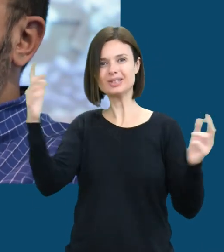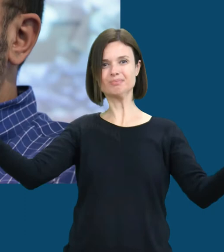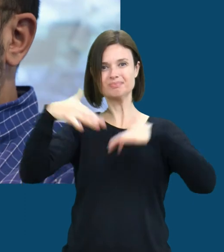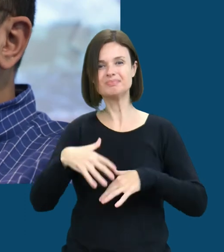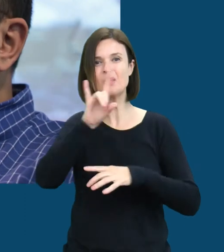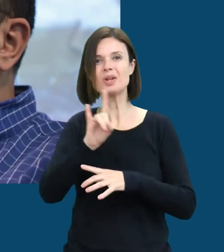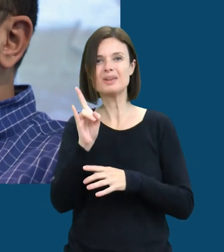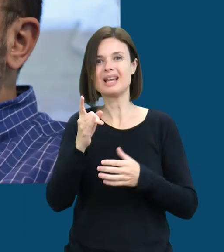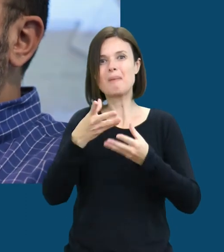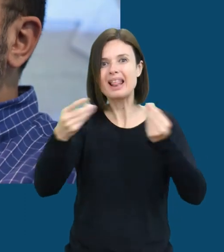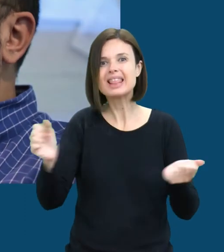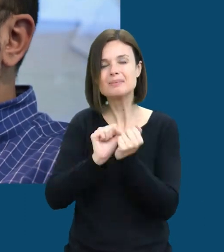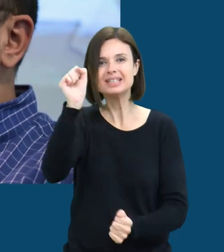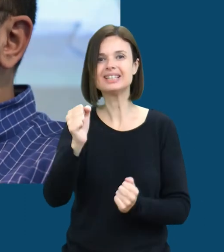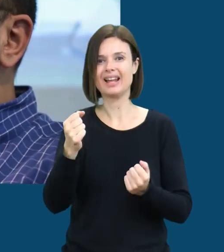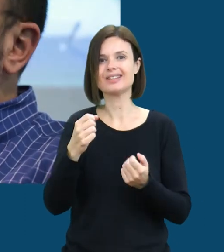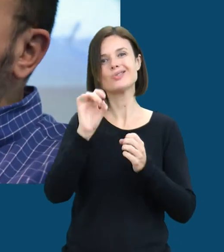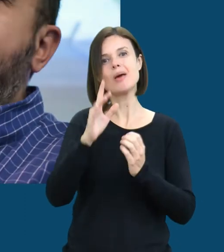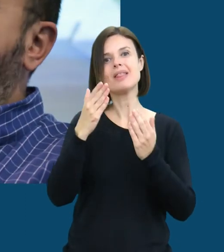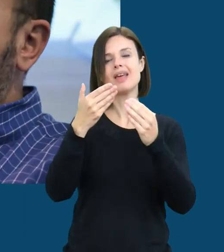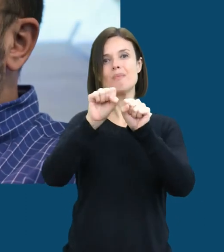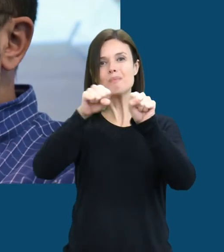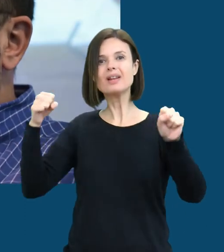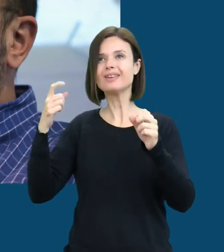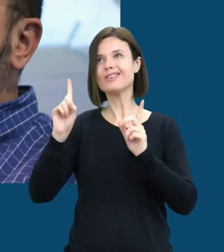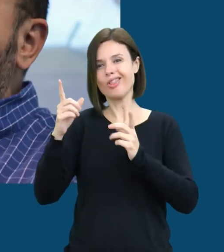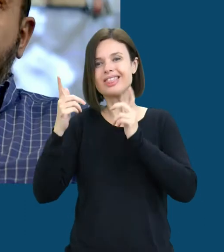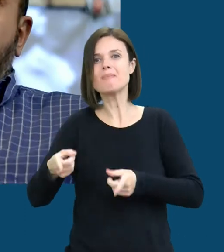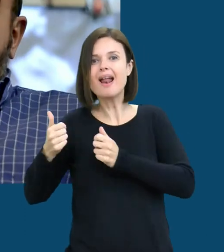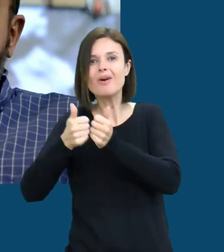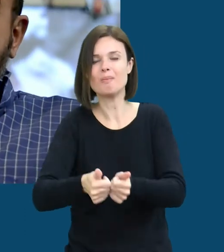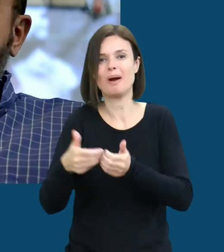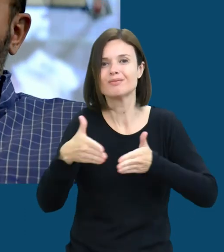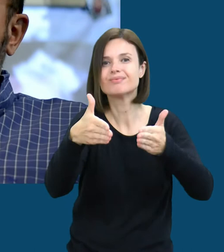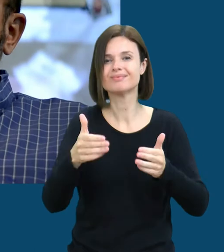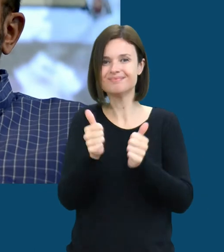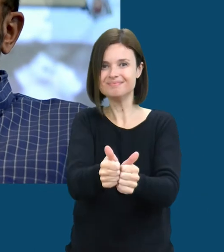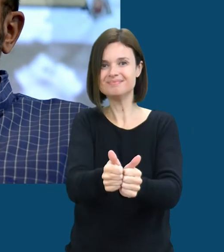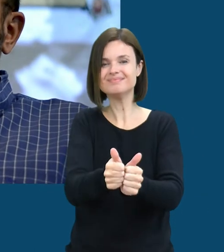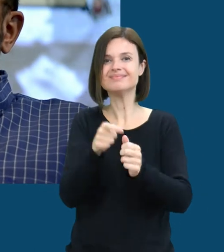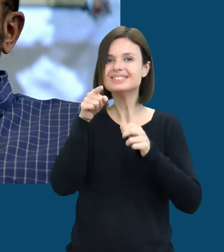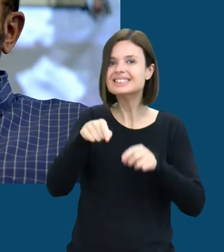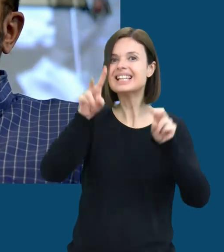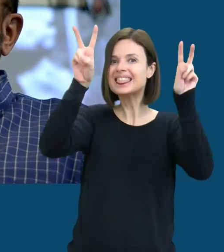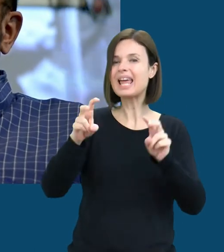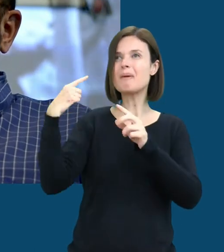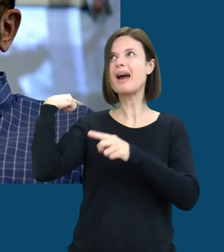puedan terminar sus estudios, no sea simplemente estar la puerta abierta, sino que te acompaño a recorrerla. Creo que por ahí vienen las grandes